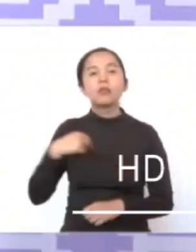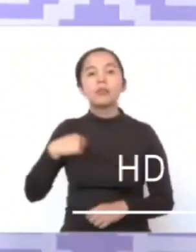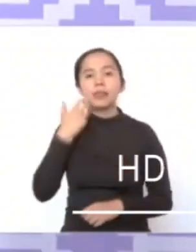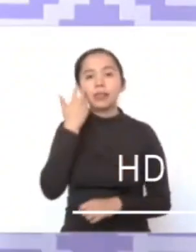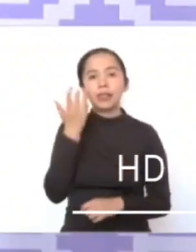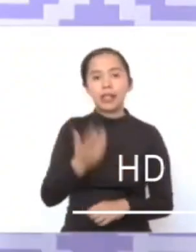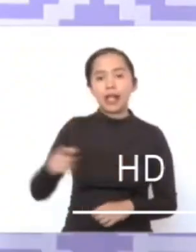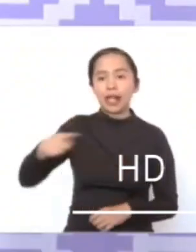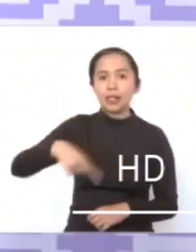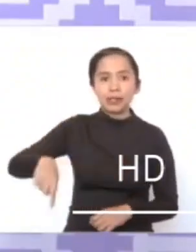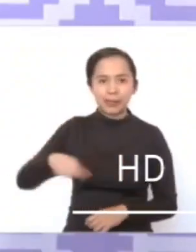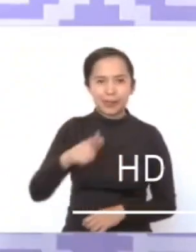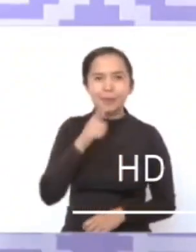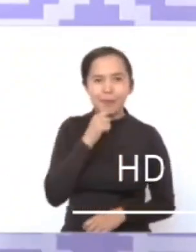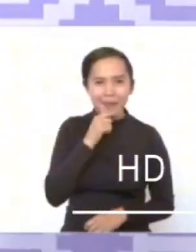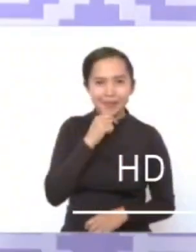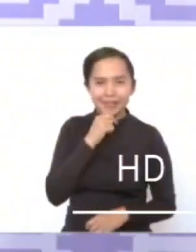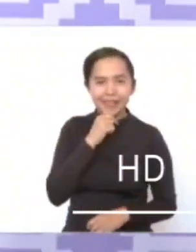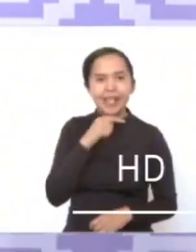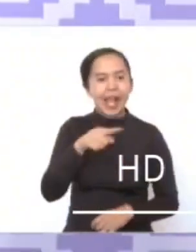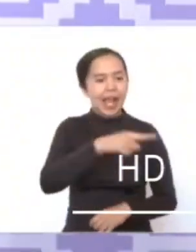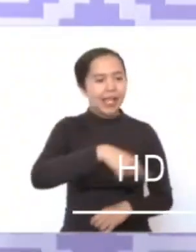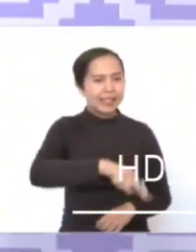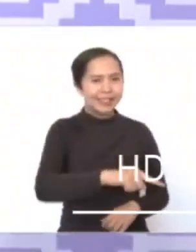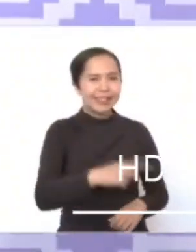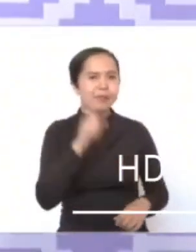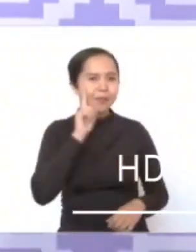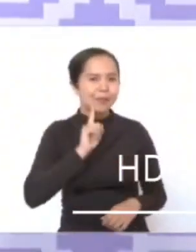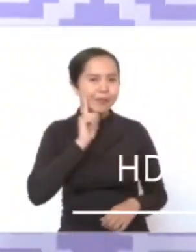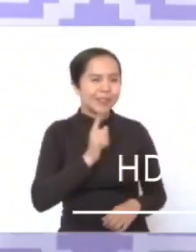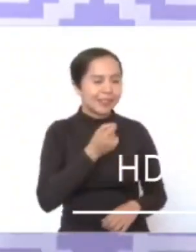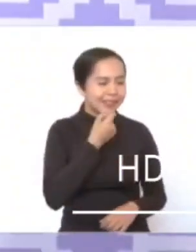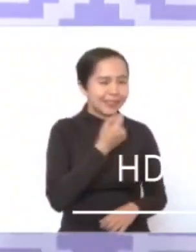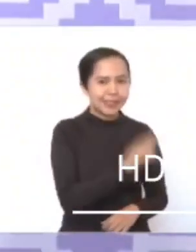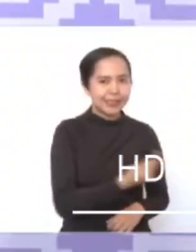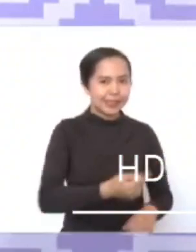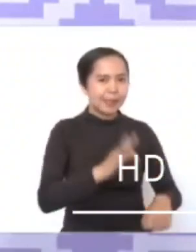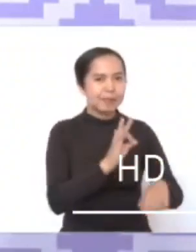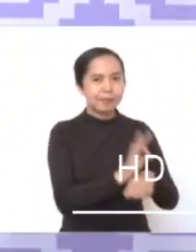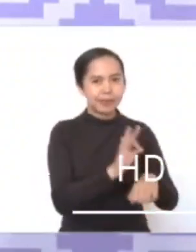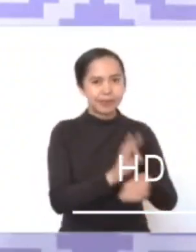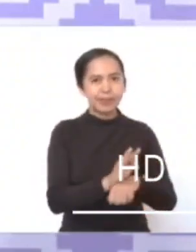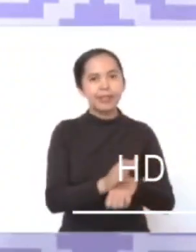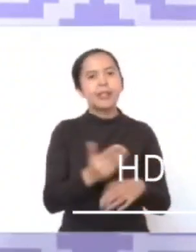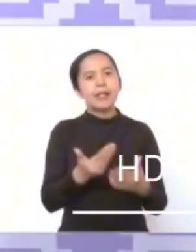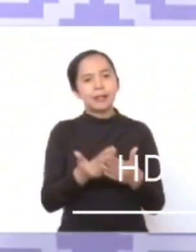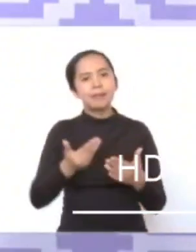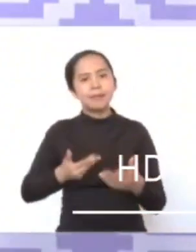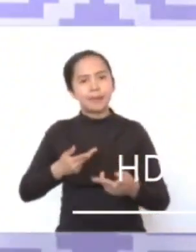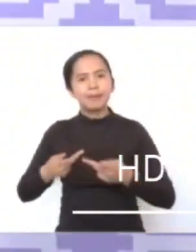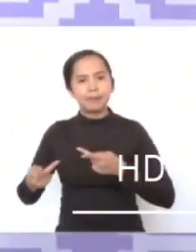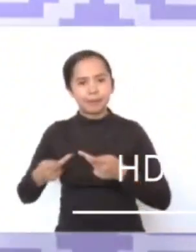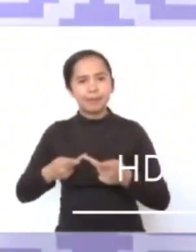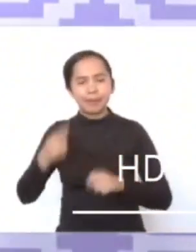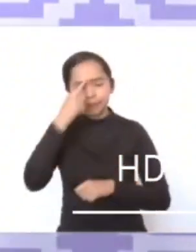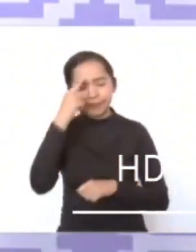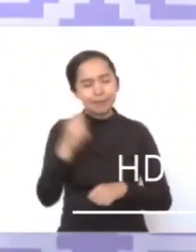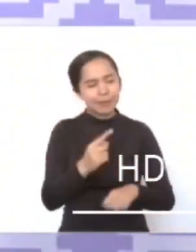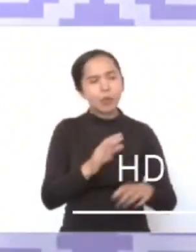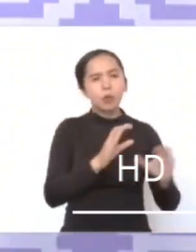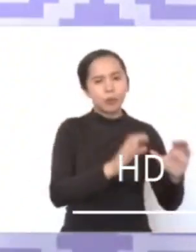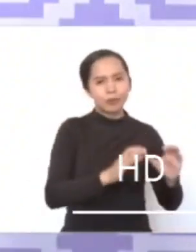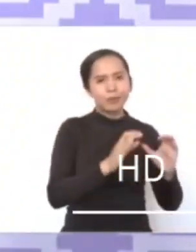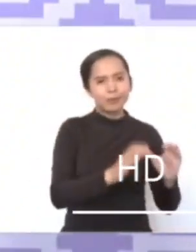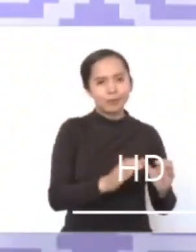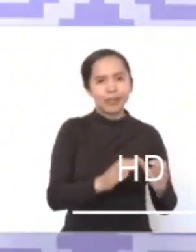sepan que la policía procura su seguridad y se prepara diariamente para ofrecerles la atención que merecen, con el firme